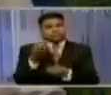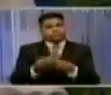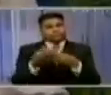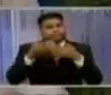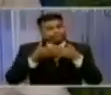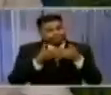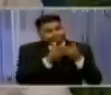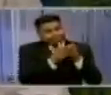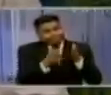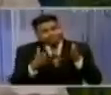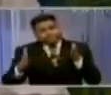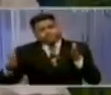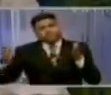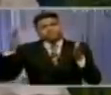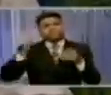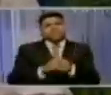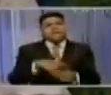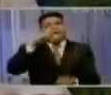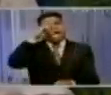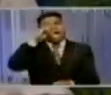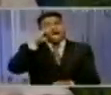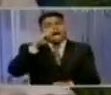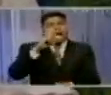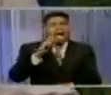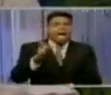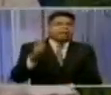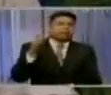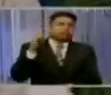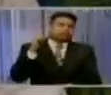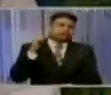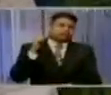Hemos tenido años de arremetida